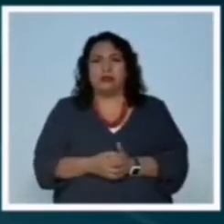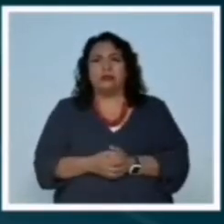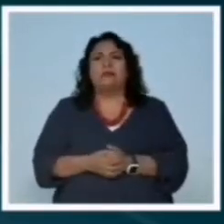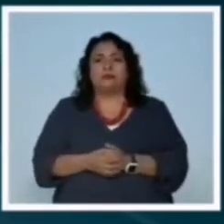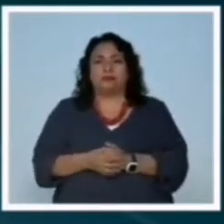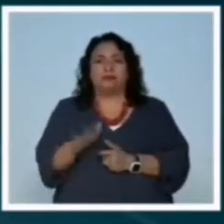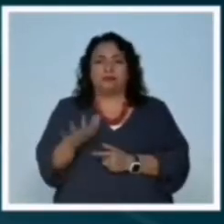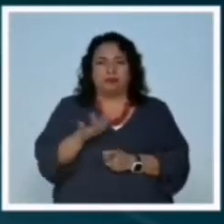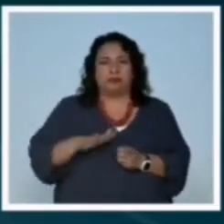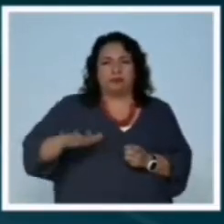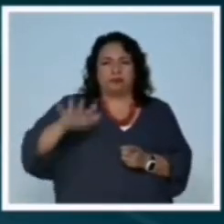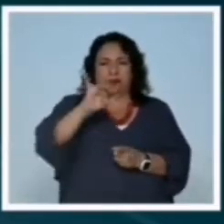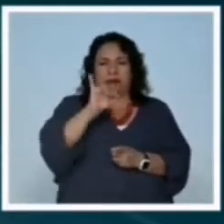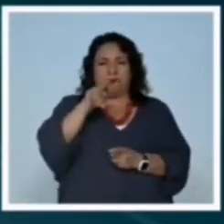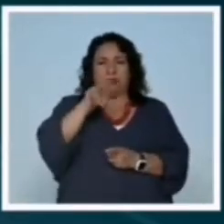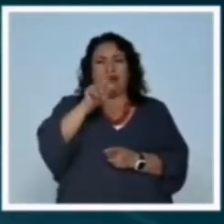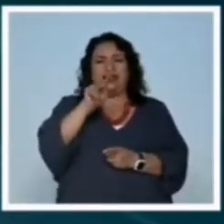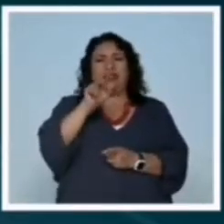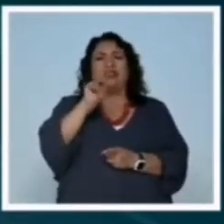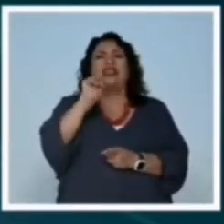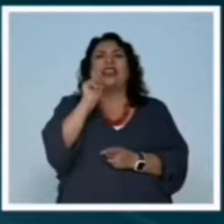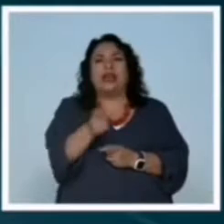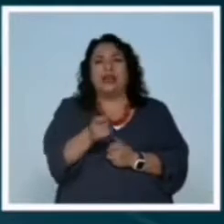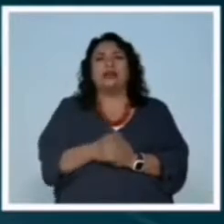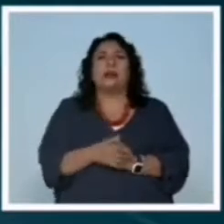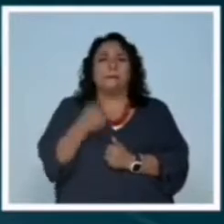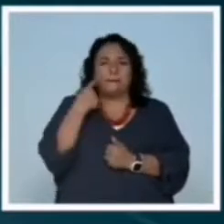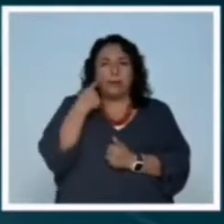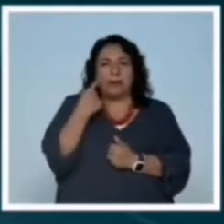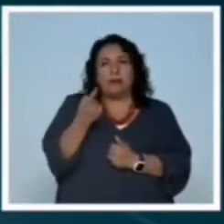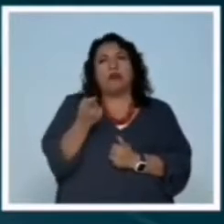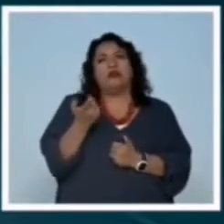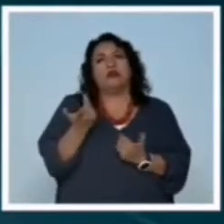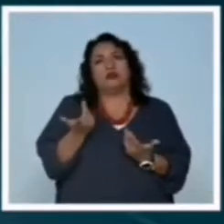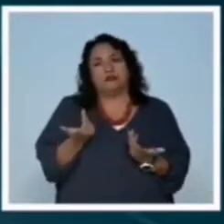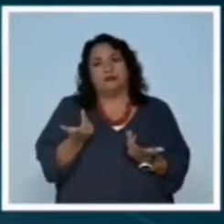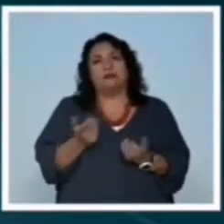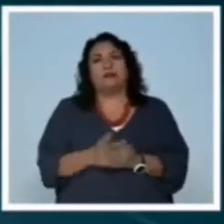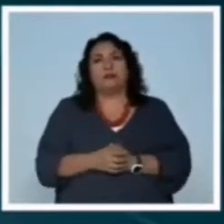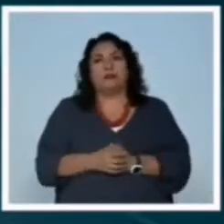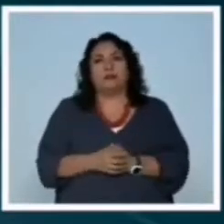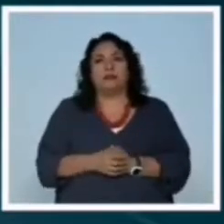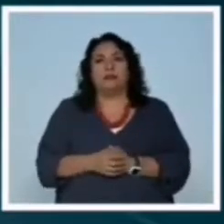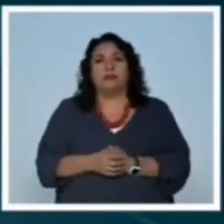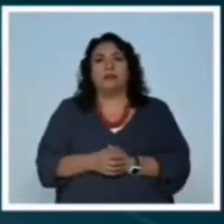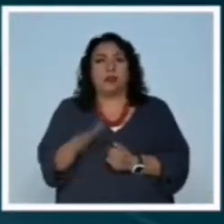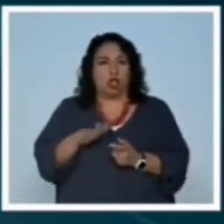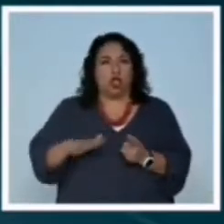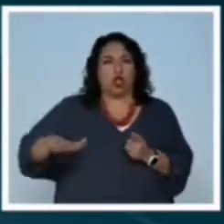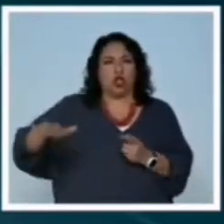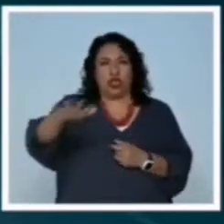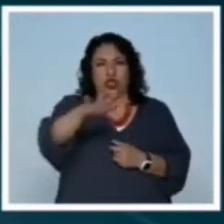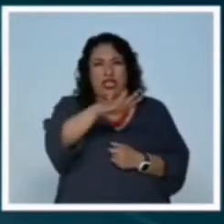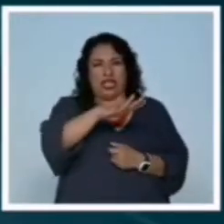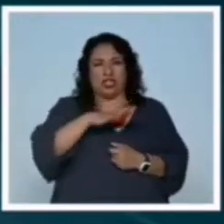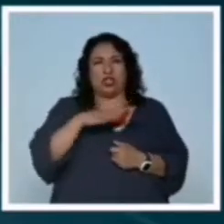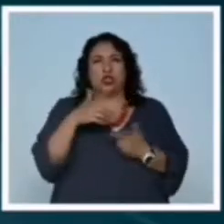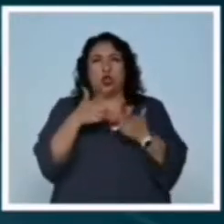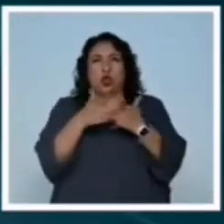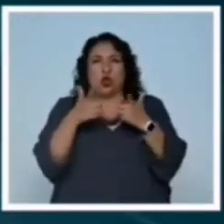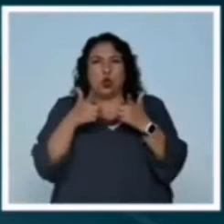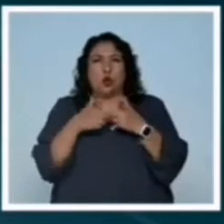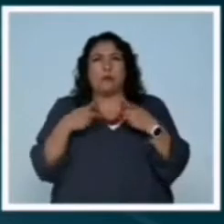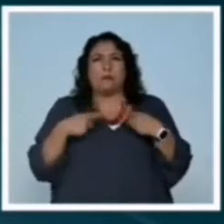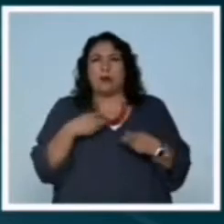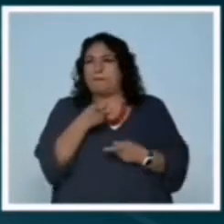un ambiente invalidante se caracteriza o lo encontramos cuando el contexto o sea el grupo